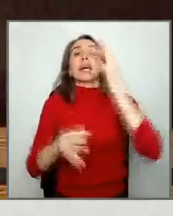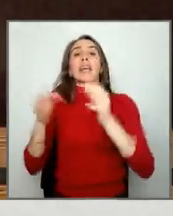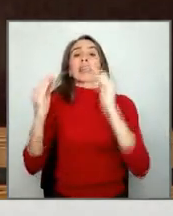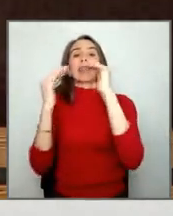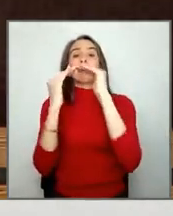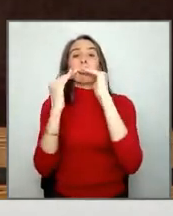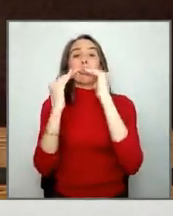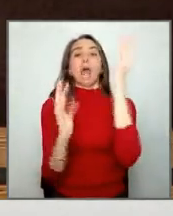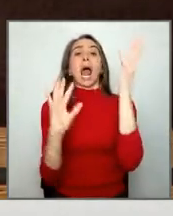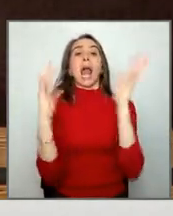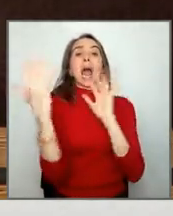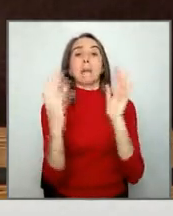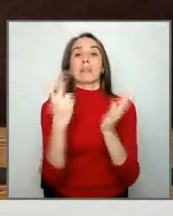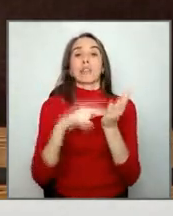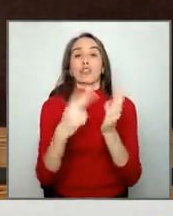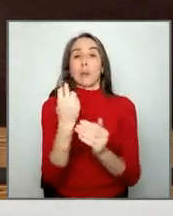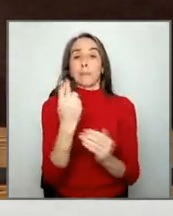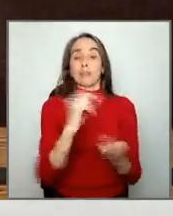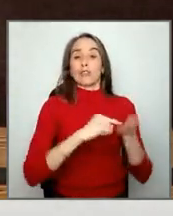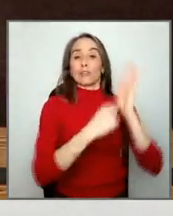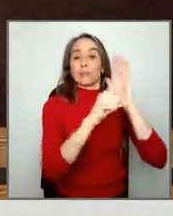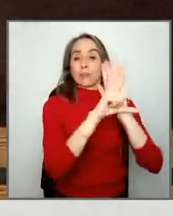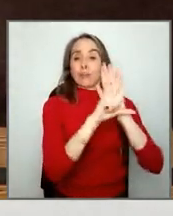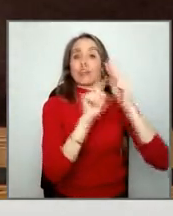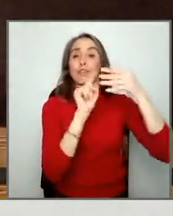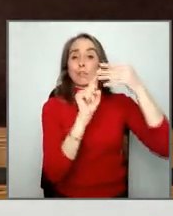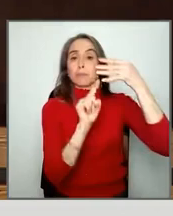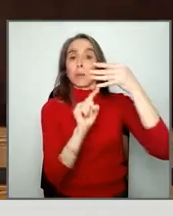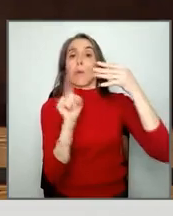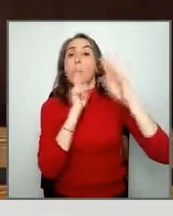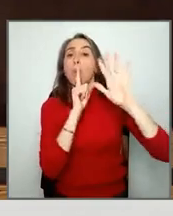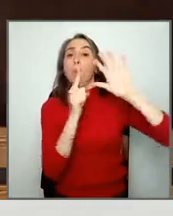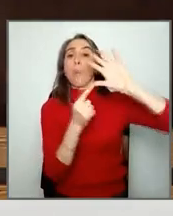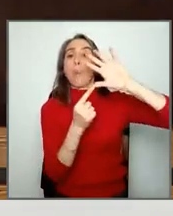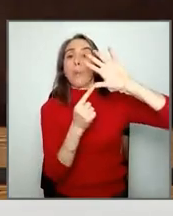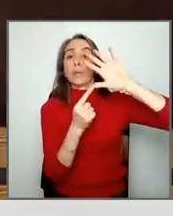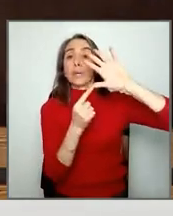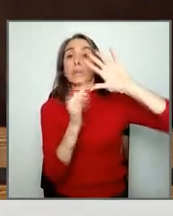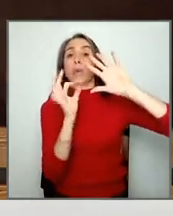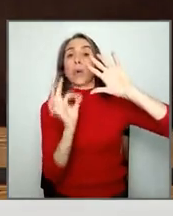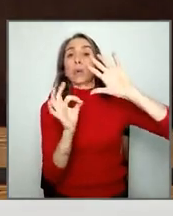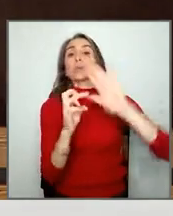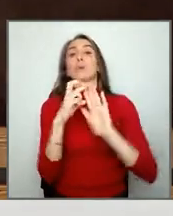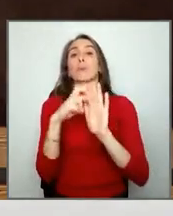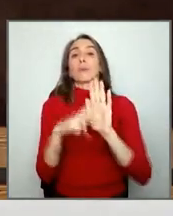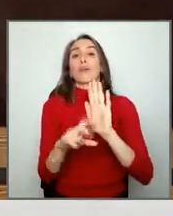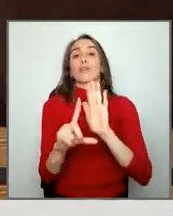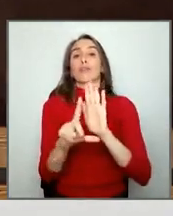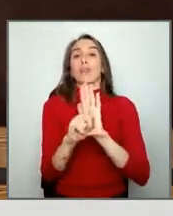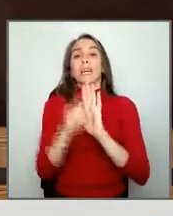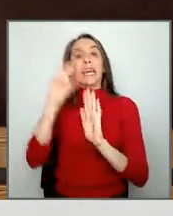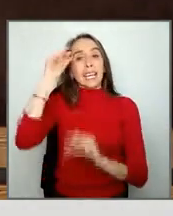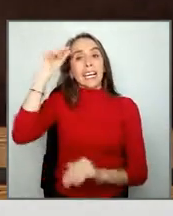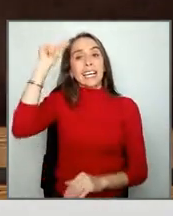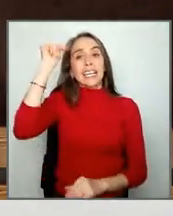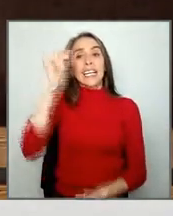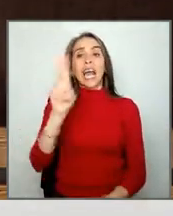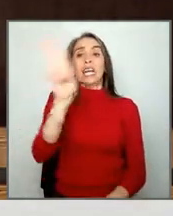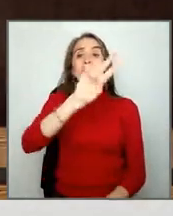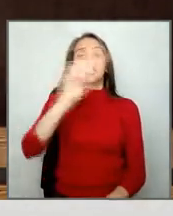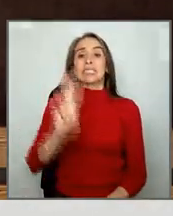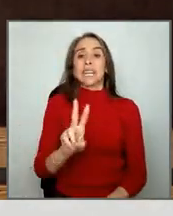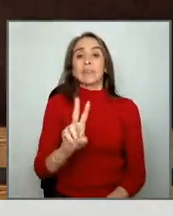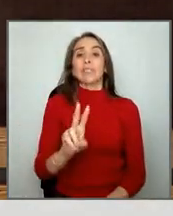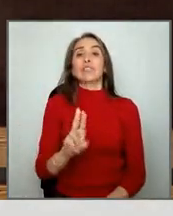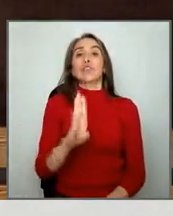2012 hoy cierra su diseño mediante este proyecto de ley que crea el servicio de biodiversidad